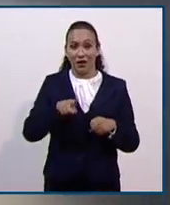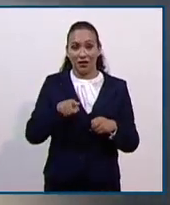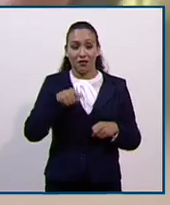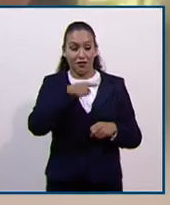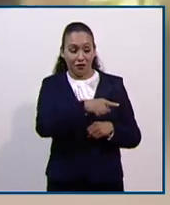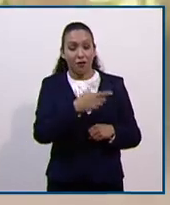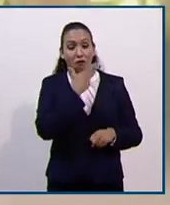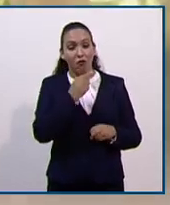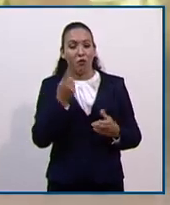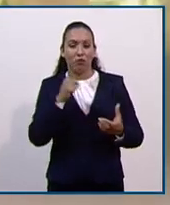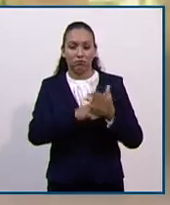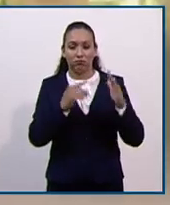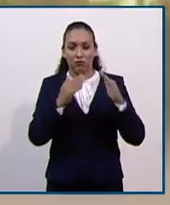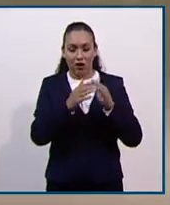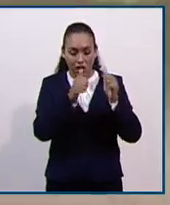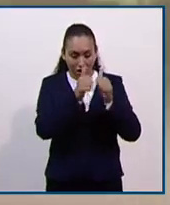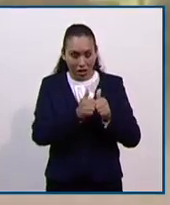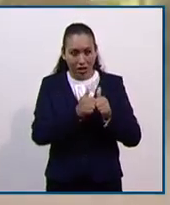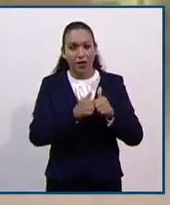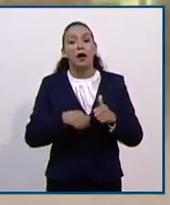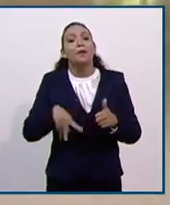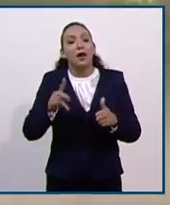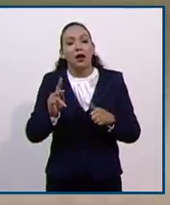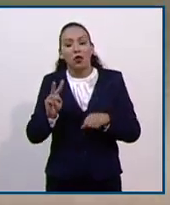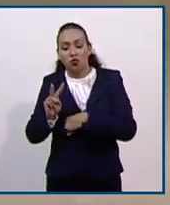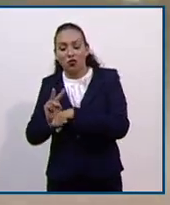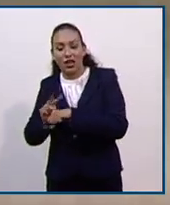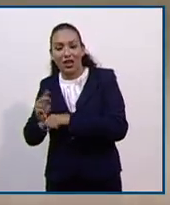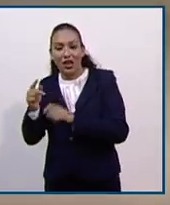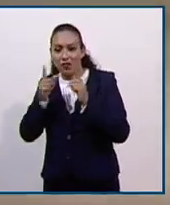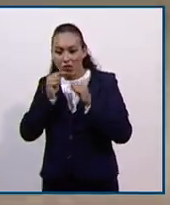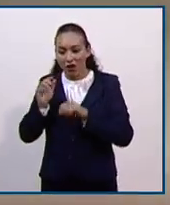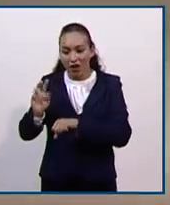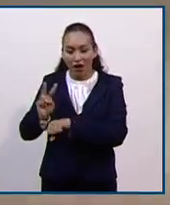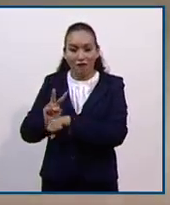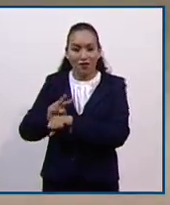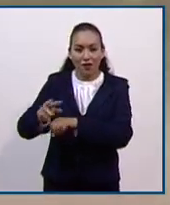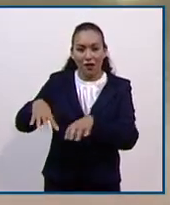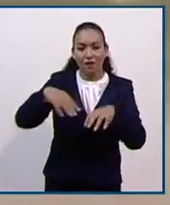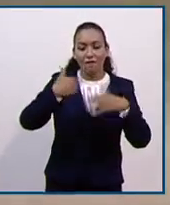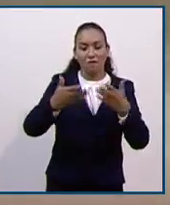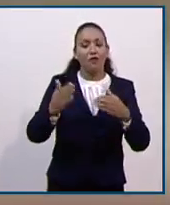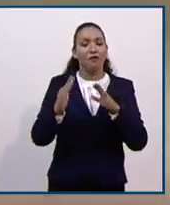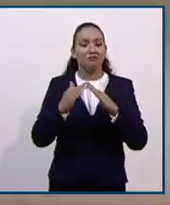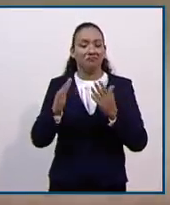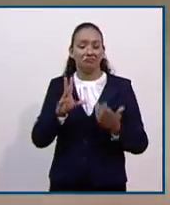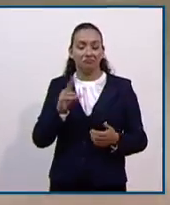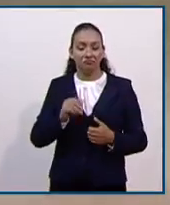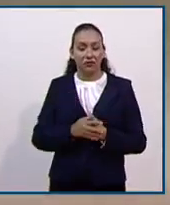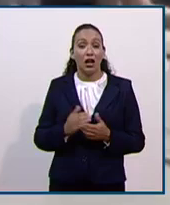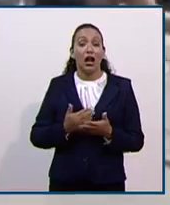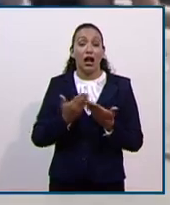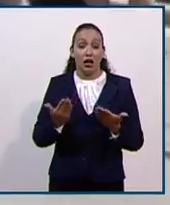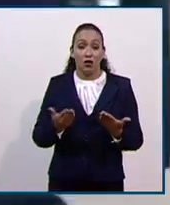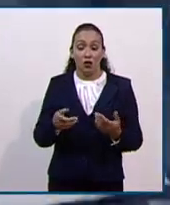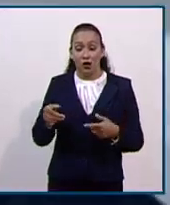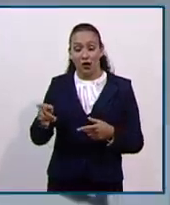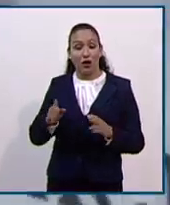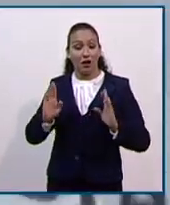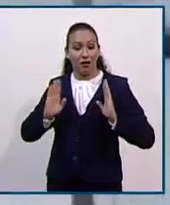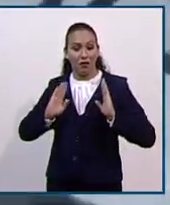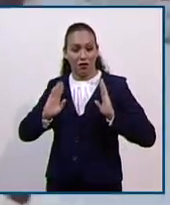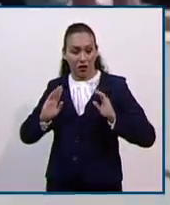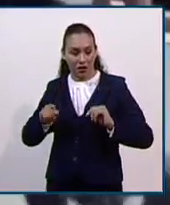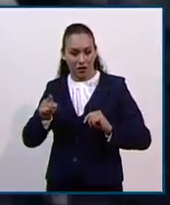petición del Ministerio Público de la Federación, a lo que no se opuso la defensa del imputado, siendo la dirección de la Guardia